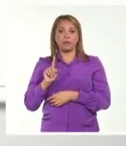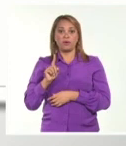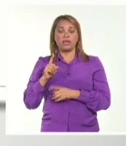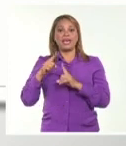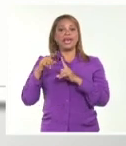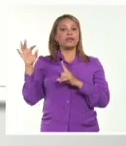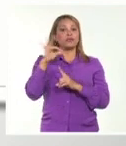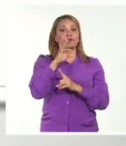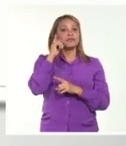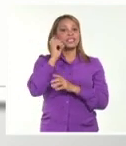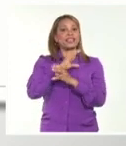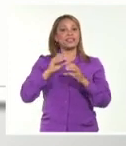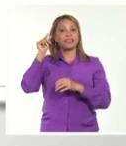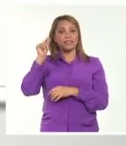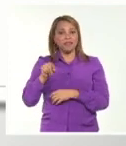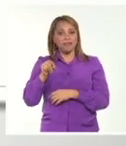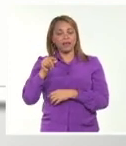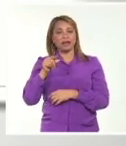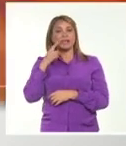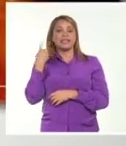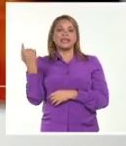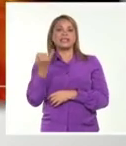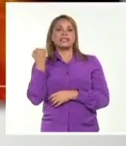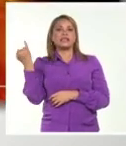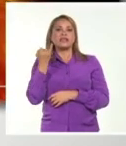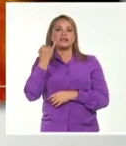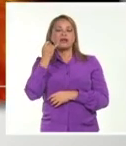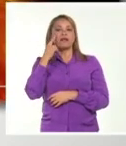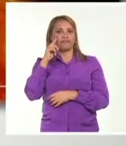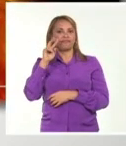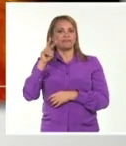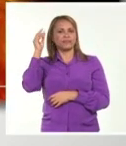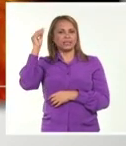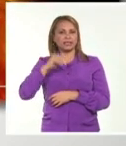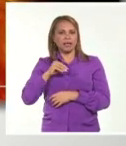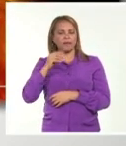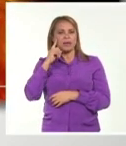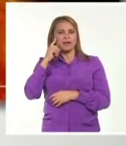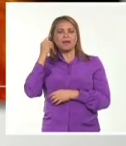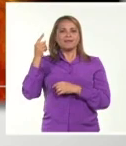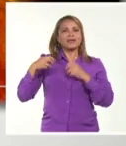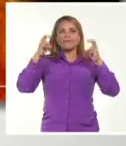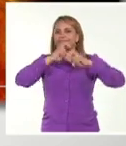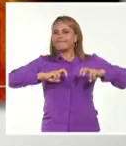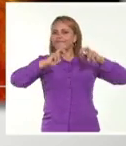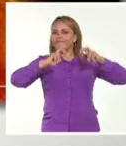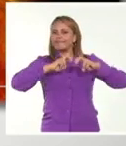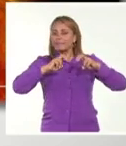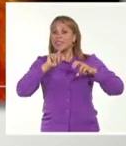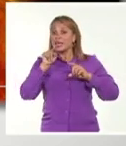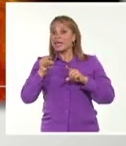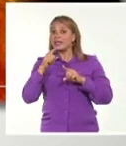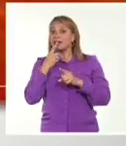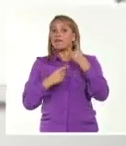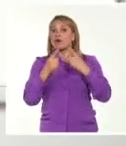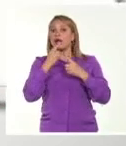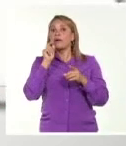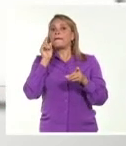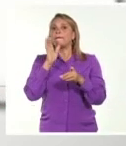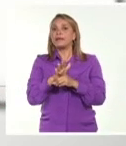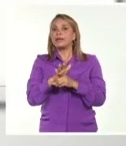de una científica del panorama internacional que se dedica a la predicción de esos fenómenos naturales fue uno de los puntos de partida